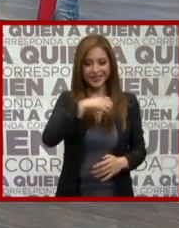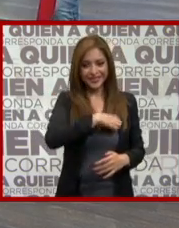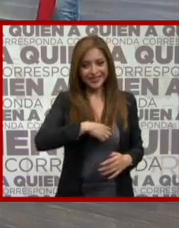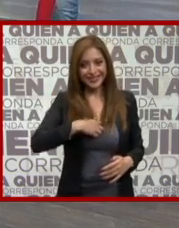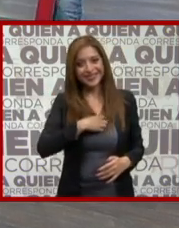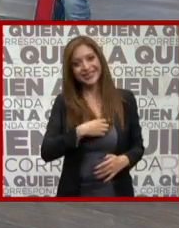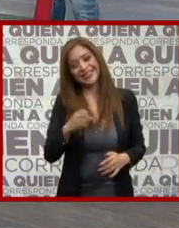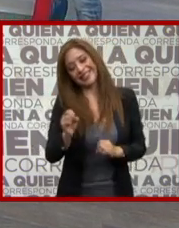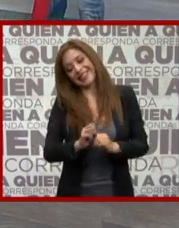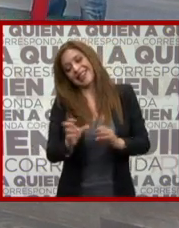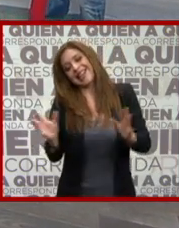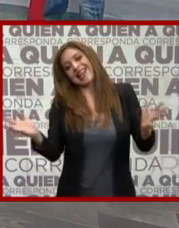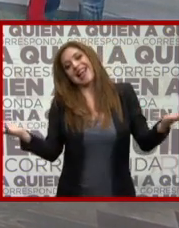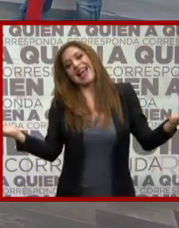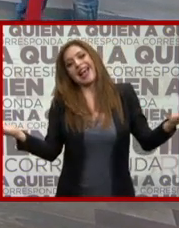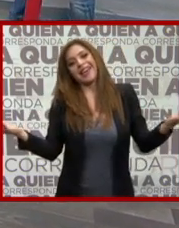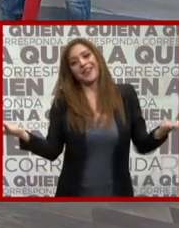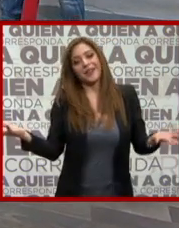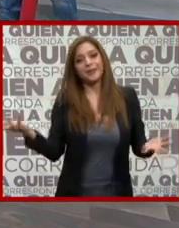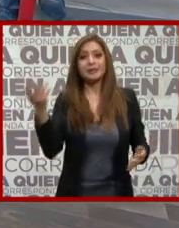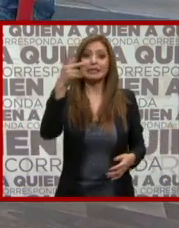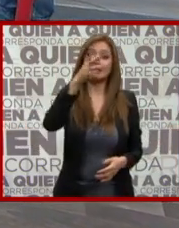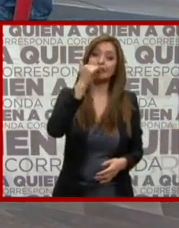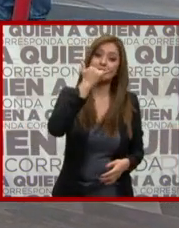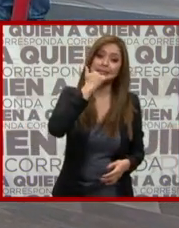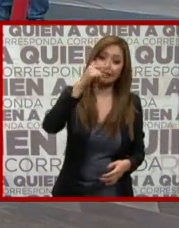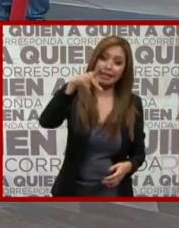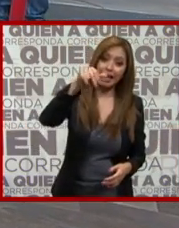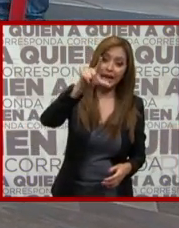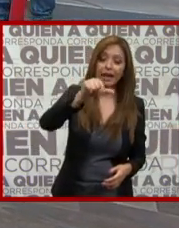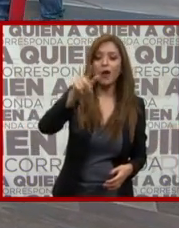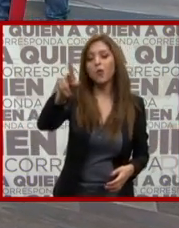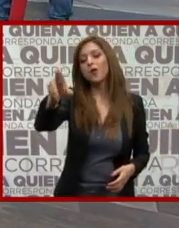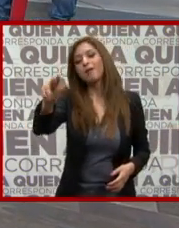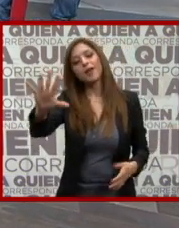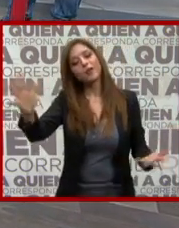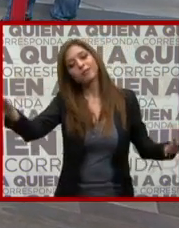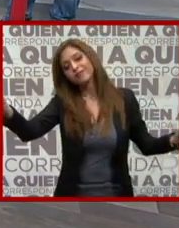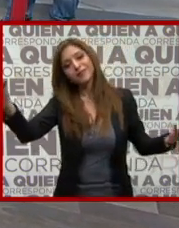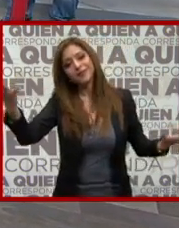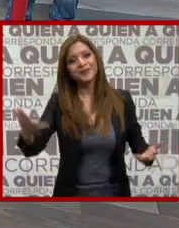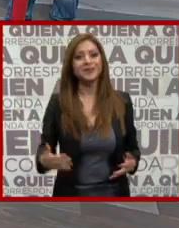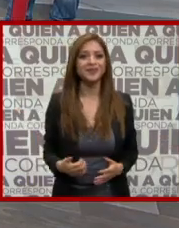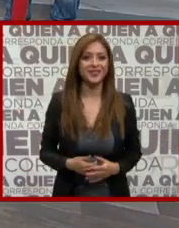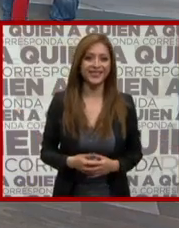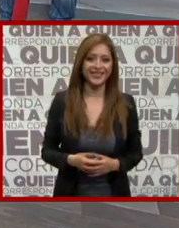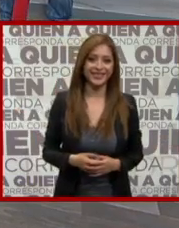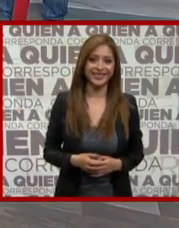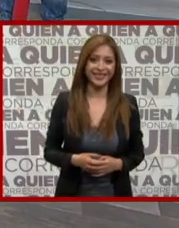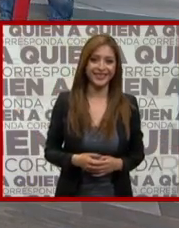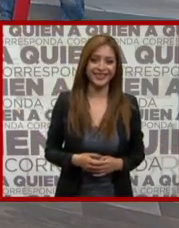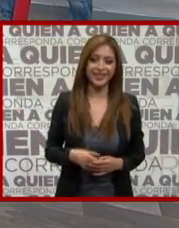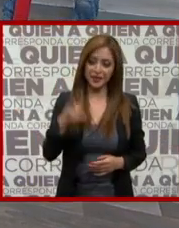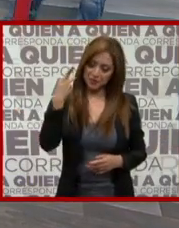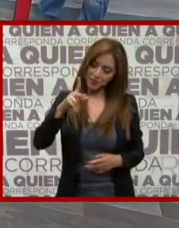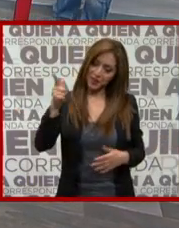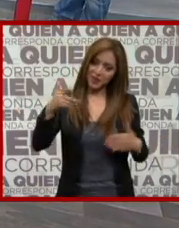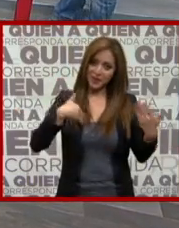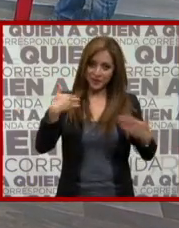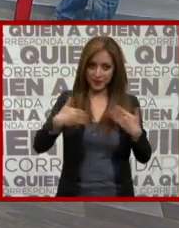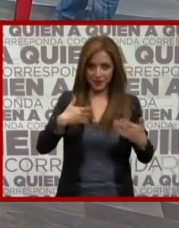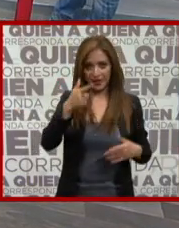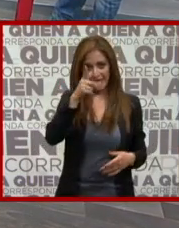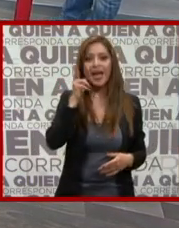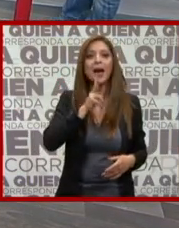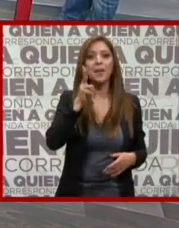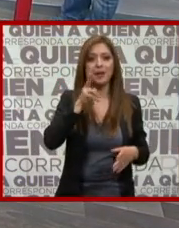Claro que me lo gozo. Digo, luego, no, me da pena por Carla. Me da pena por Carla. Urbanito, perdóname. Perdóname, mi hermano, pero va, está Poncho, divertido. Va, Poncho, ok, pues vamos